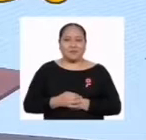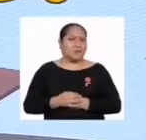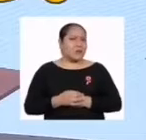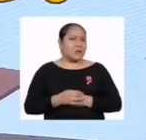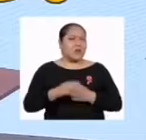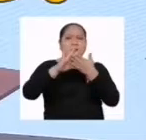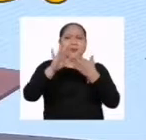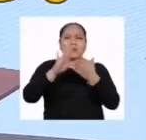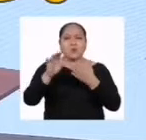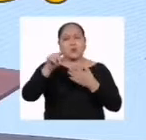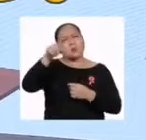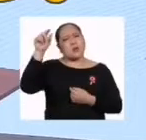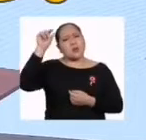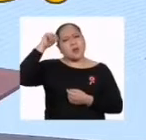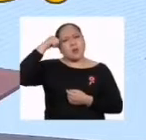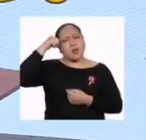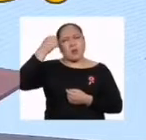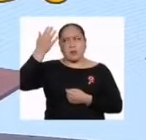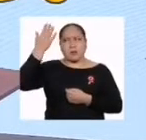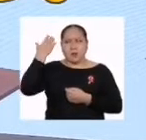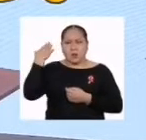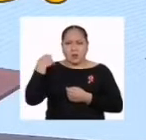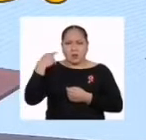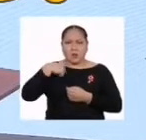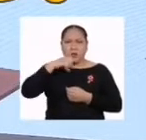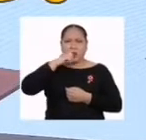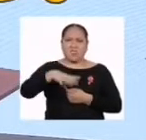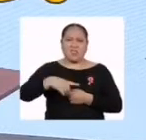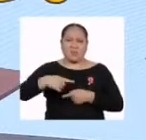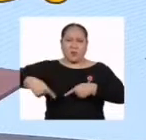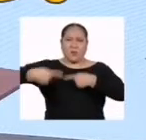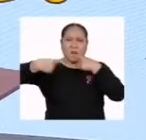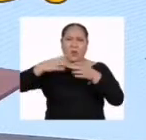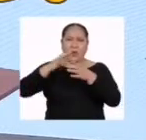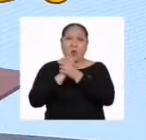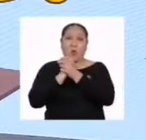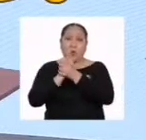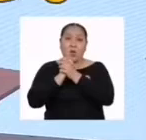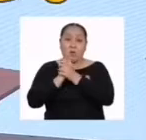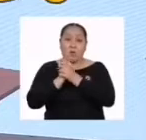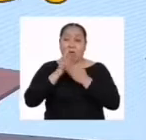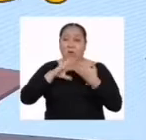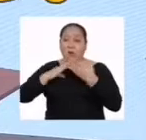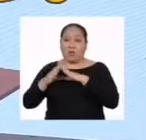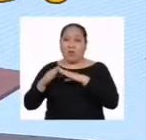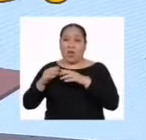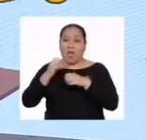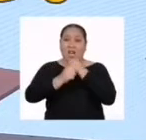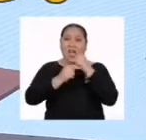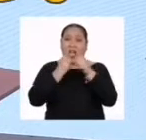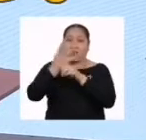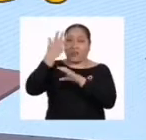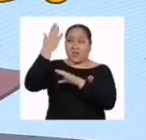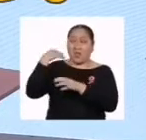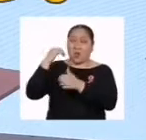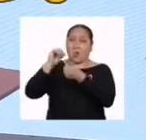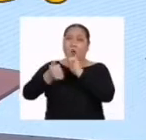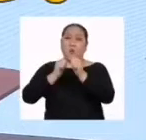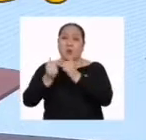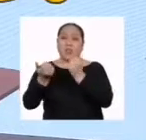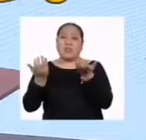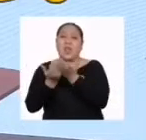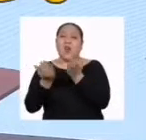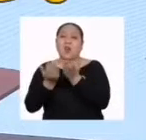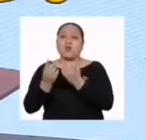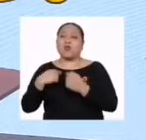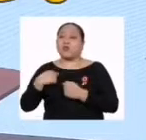Disculpen, ¿recuerdan que la otra vez les comenté que me había peleado con un amigo del barrio hace unos años en un campeonato interescolar? Porque